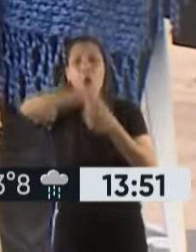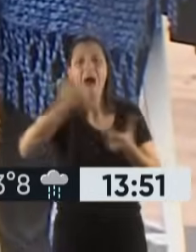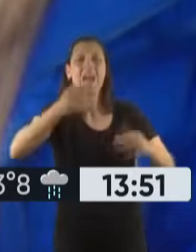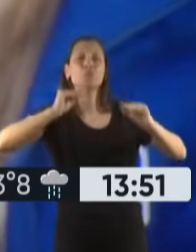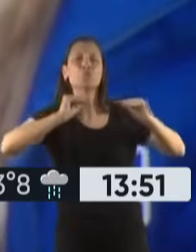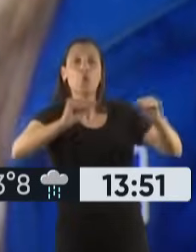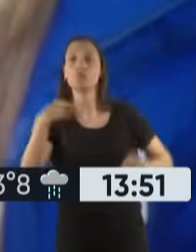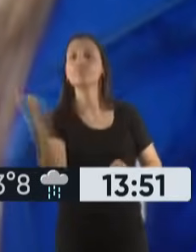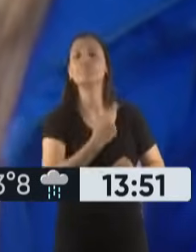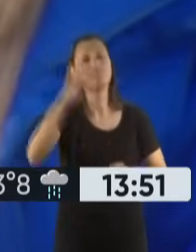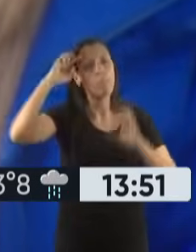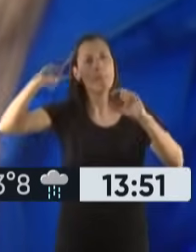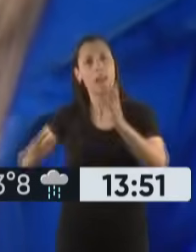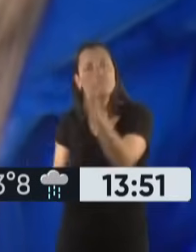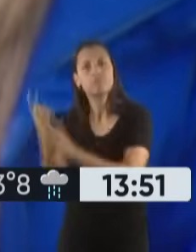de tratamiento